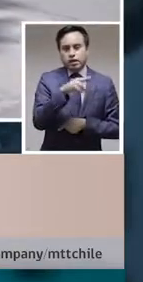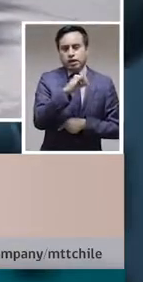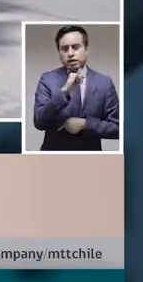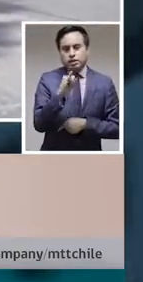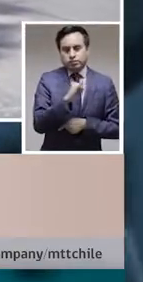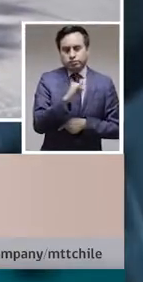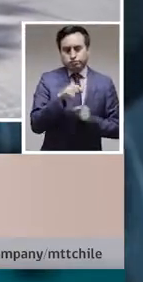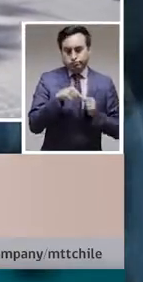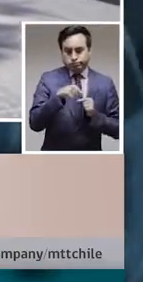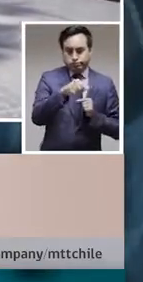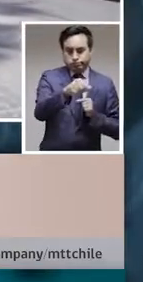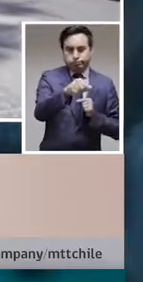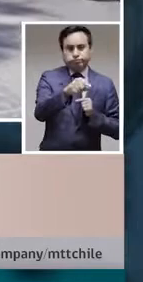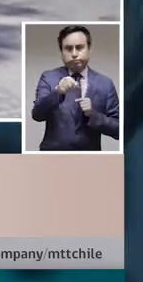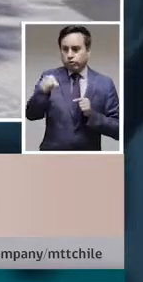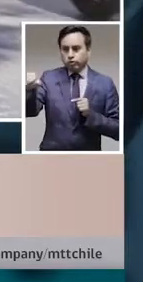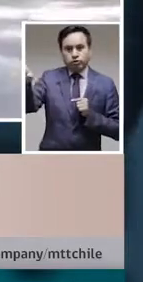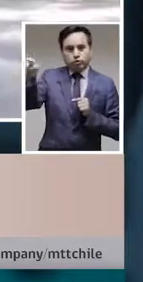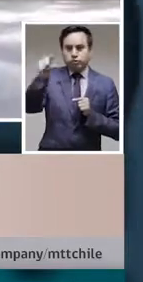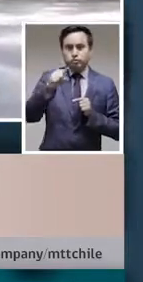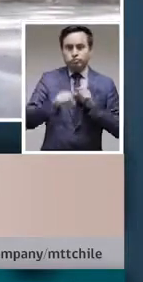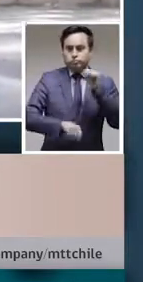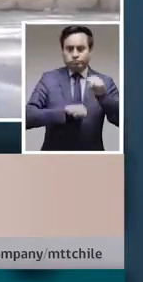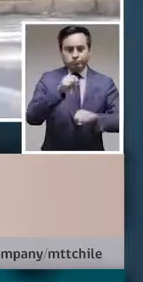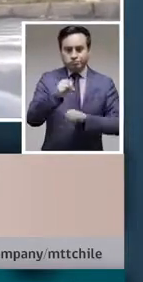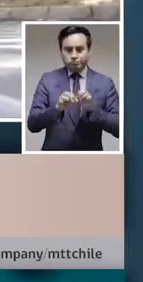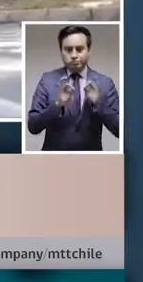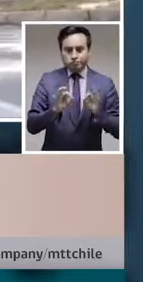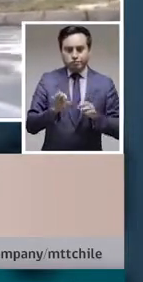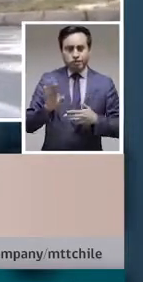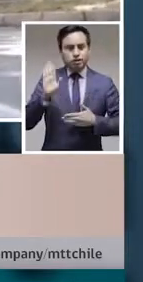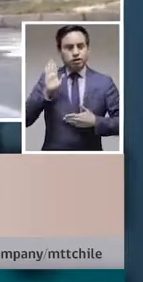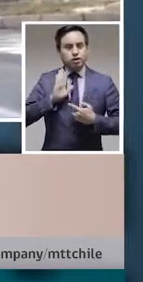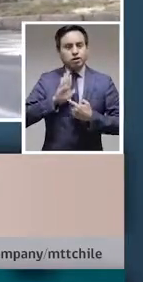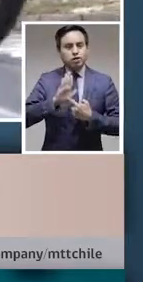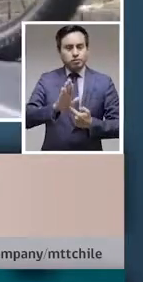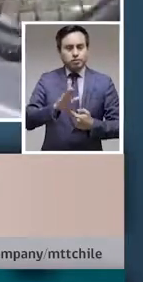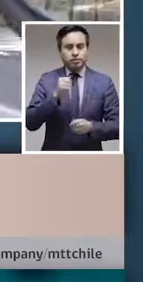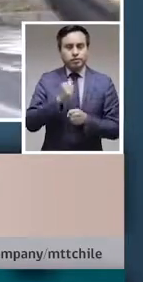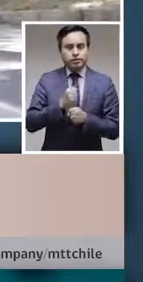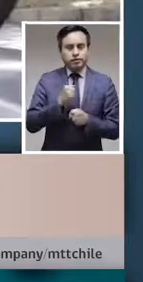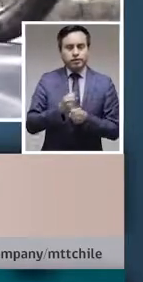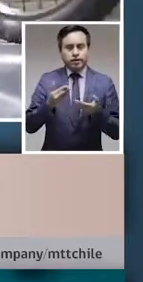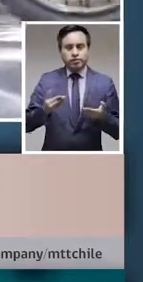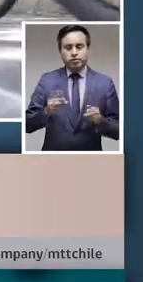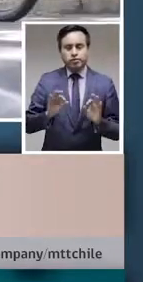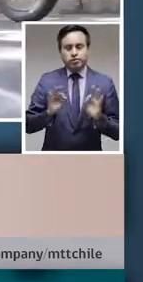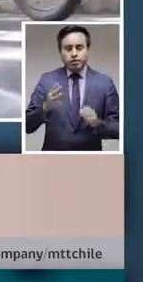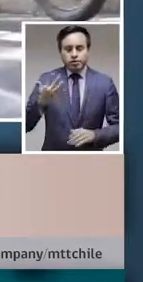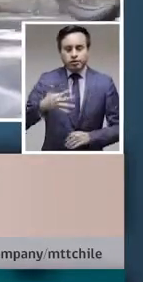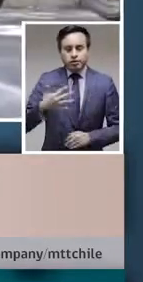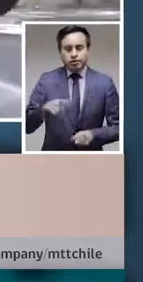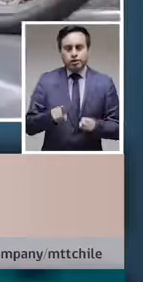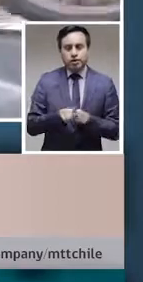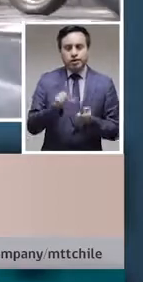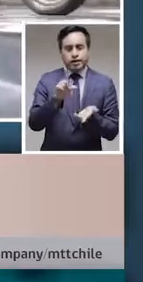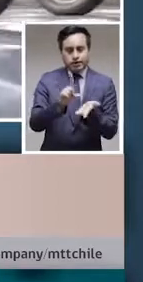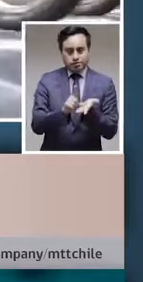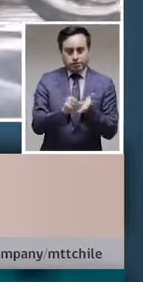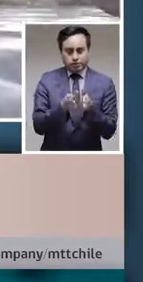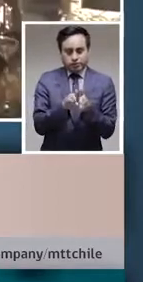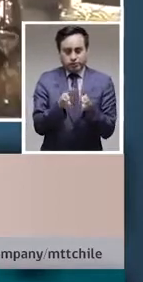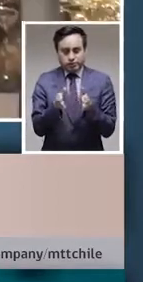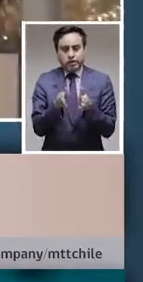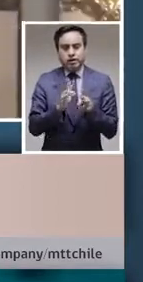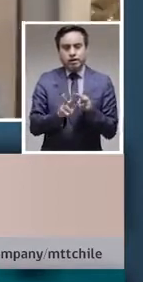a ciclovía. Eso es una muestra del compromiso con el que estamos trabajando para priorizar el espacio